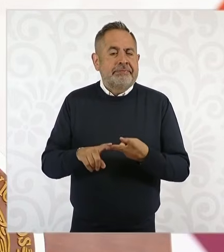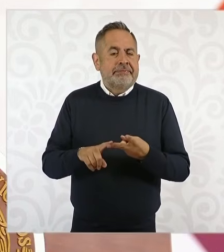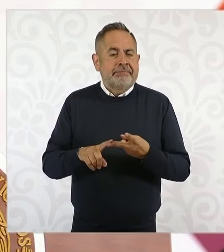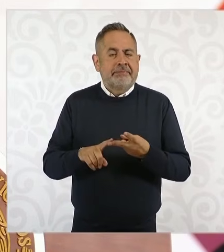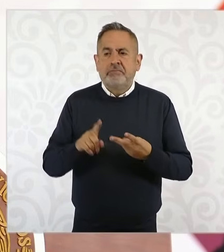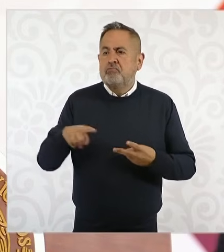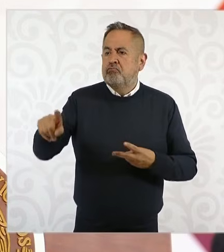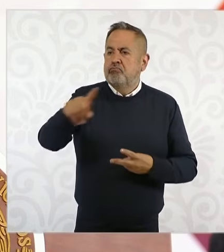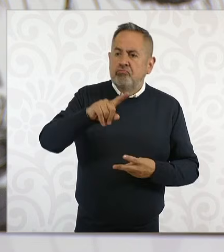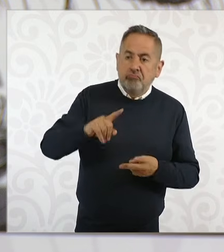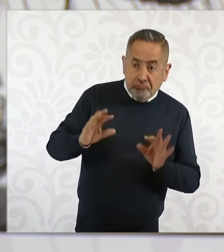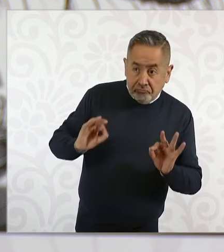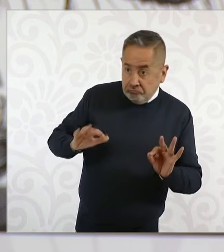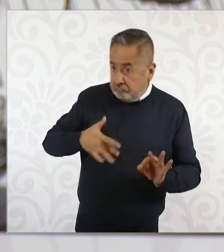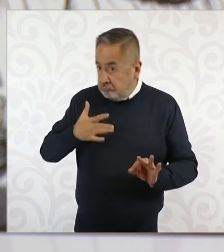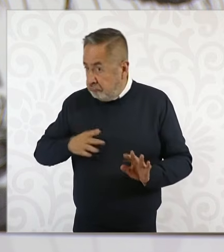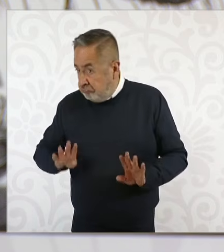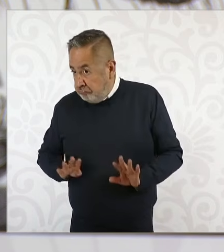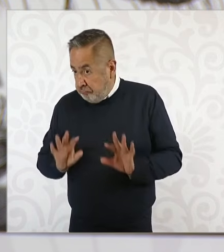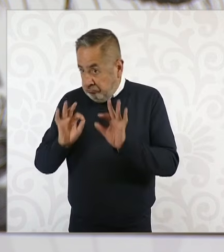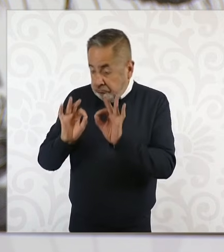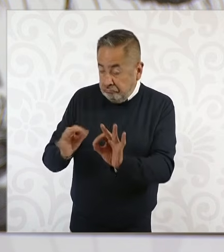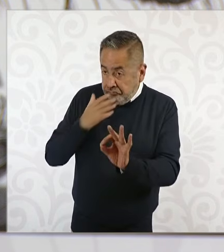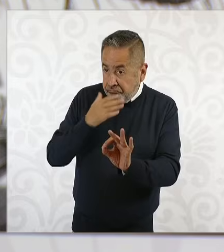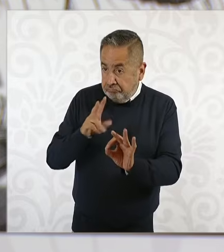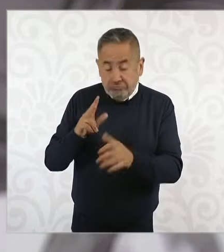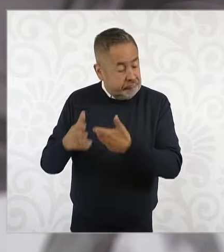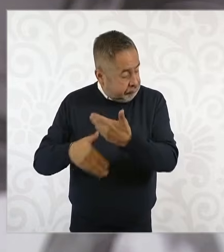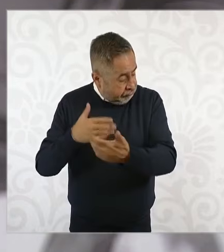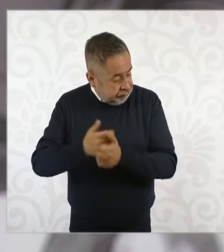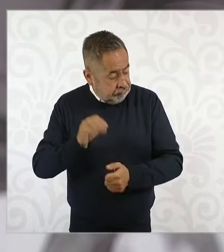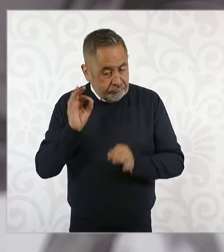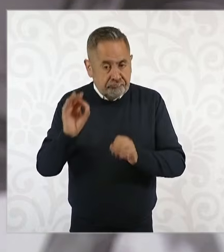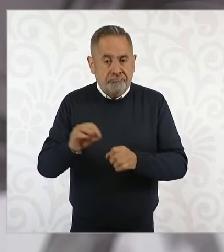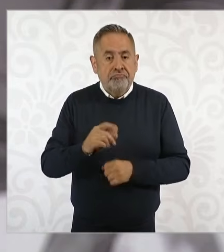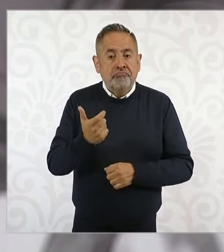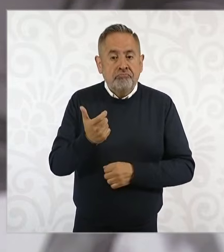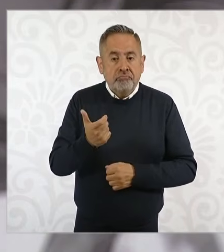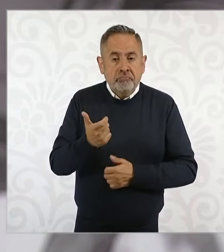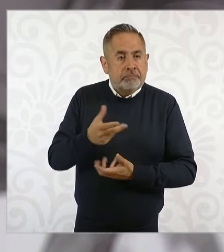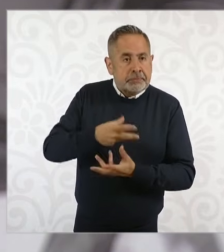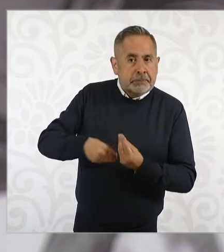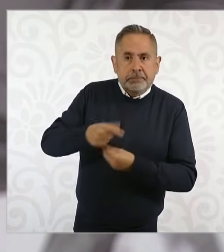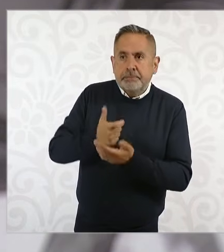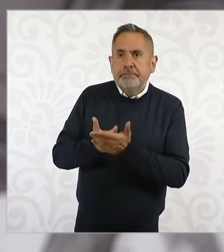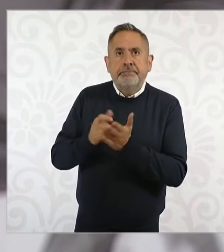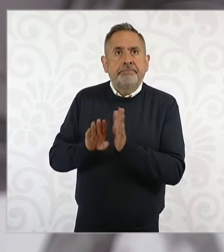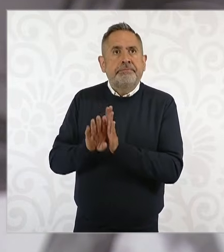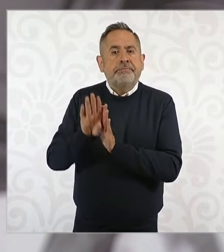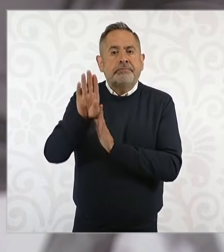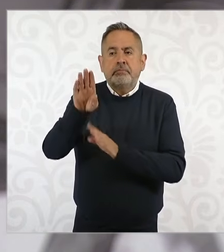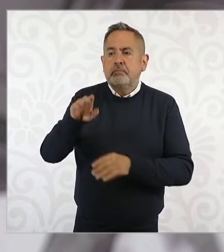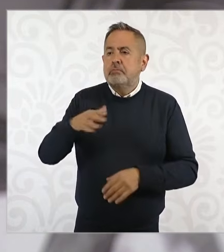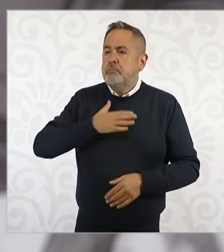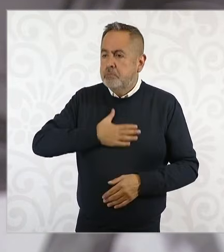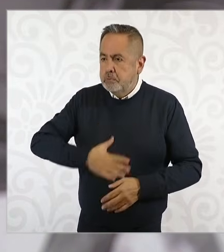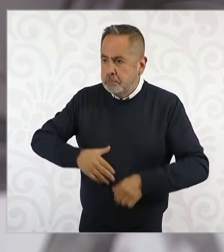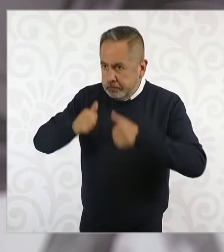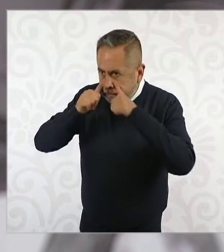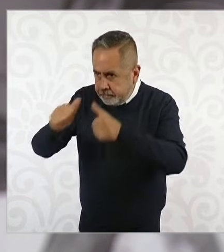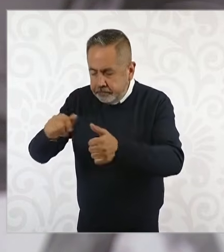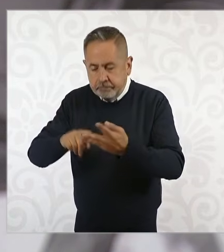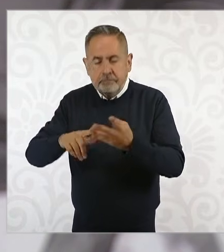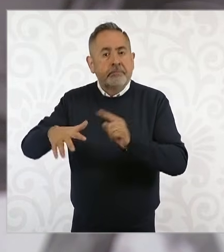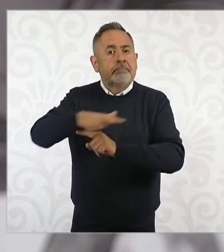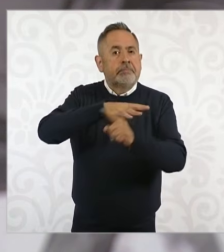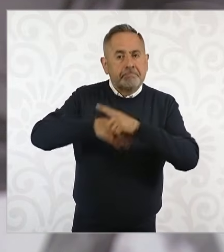el bienestar del pueblo y en el desarrollo económico, en la justicia social, en los temas